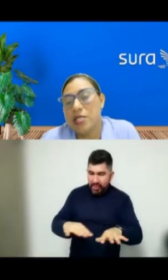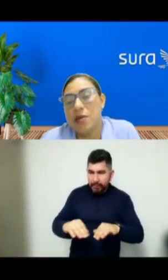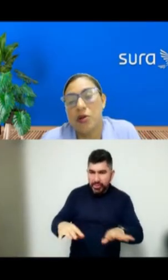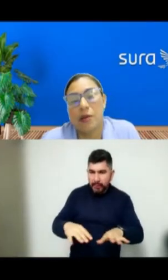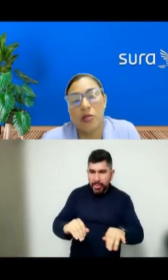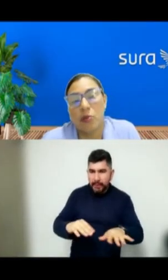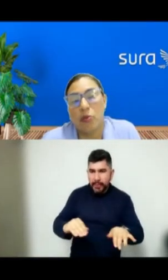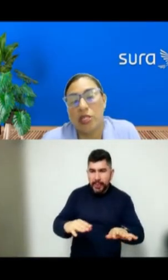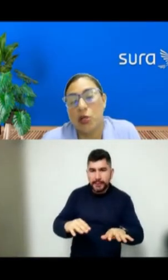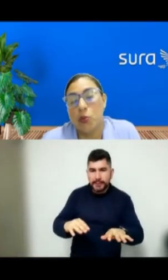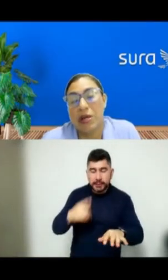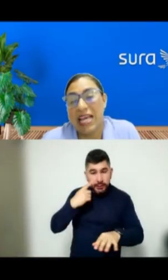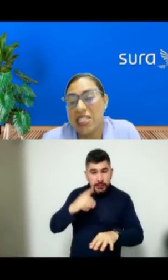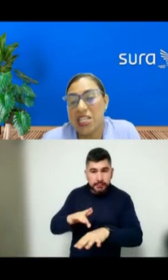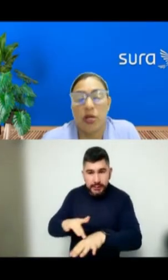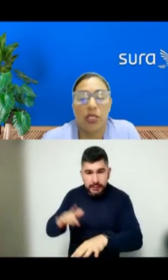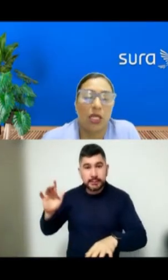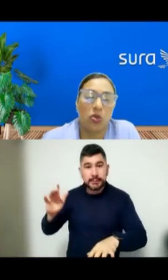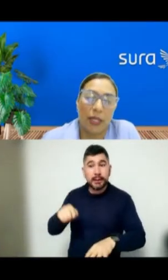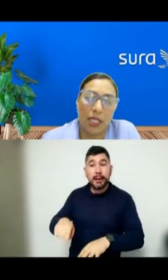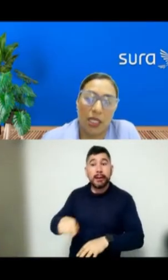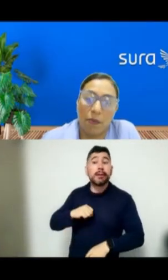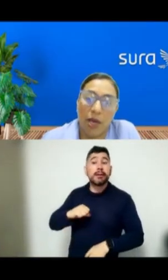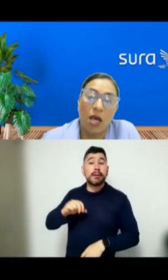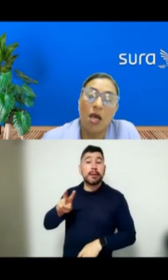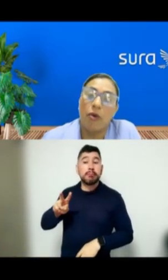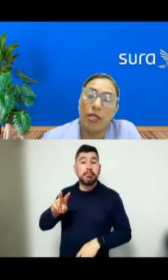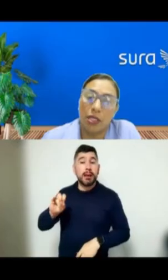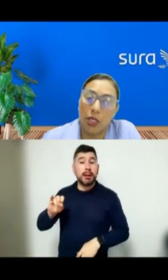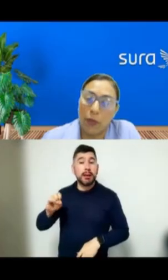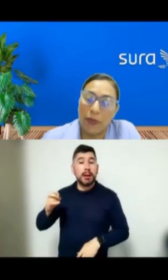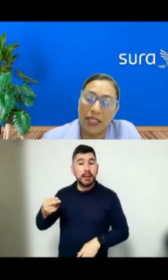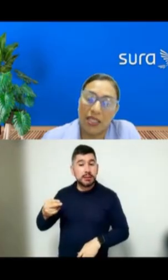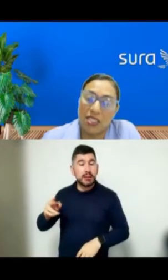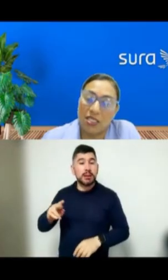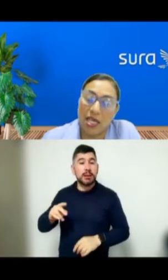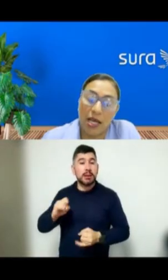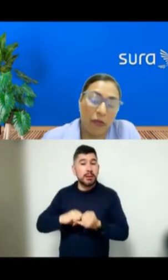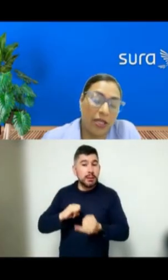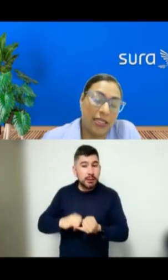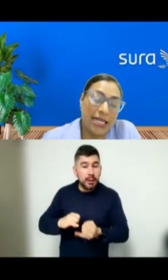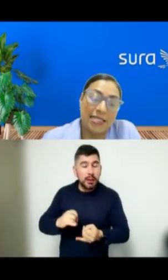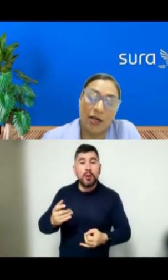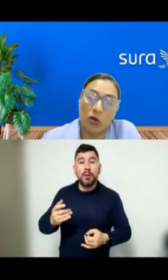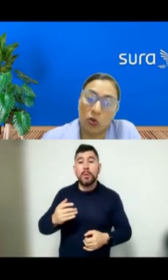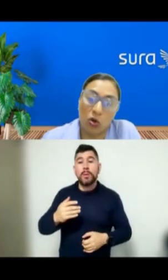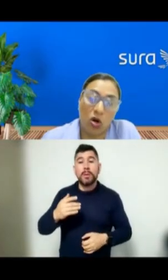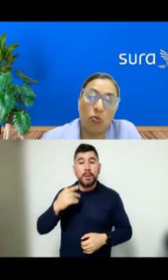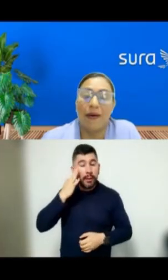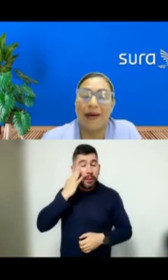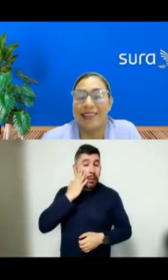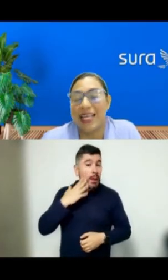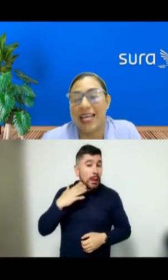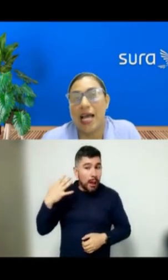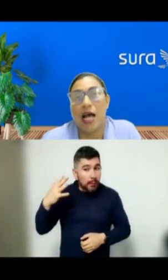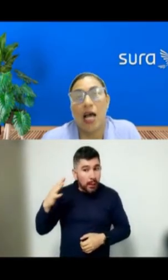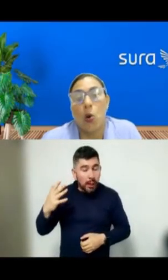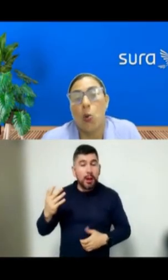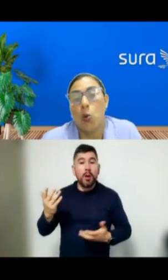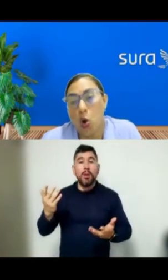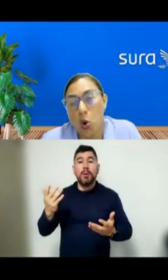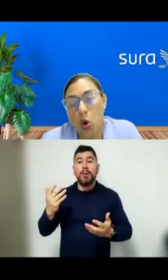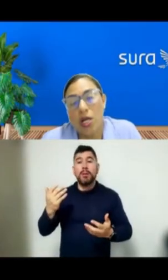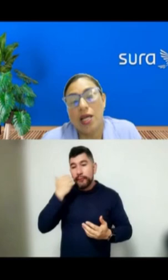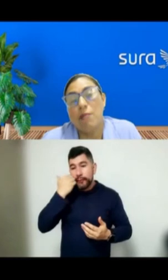como se les decía al principio, esta persona puede tener un VIH, puede tener una hepatitis B, puede tener una hepatitis C, puede tener SARS-CoV-2, una